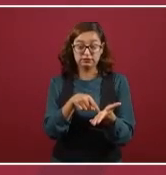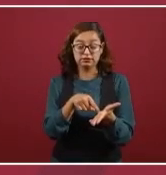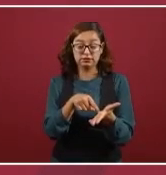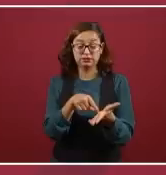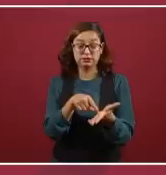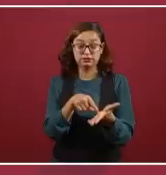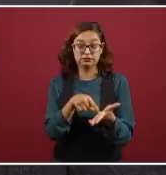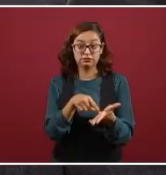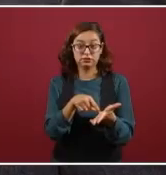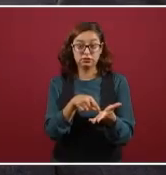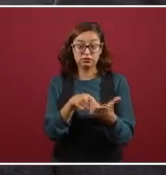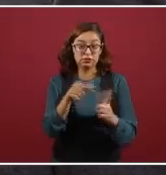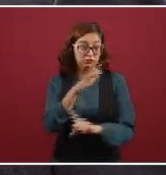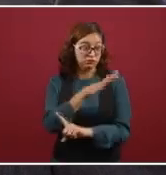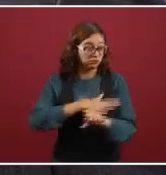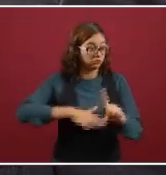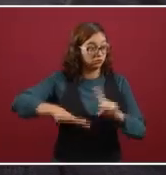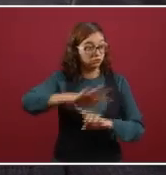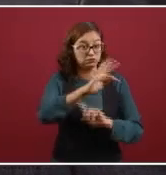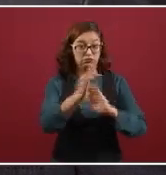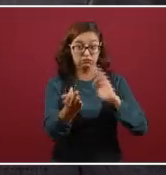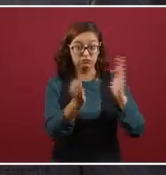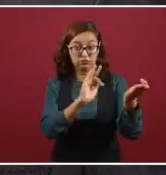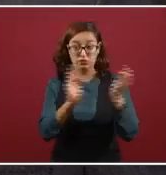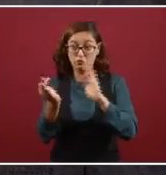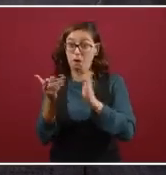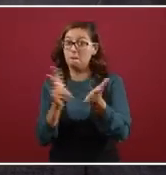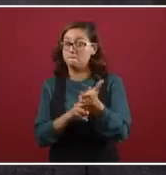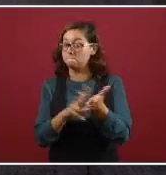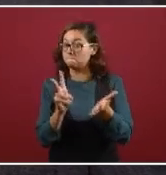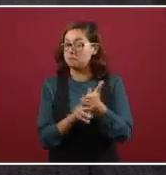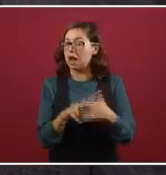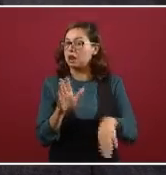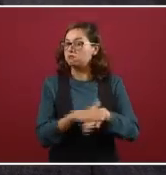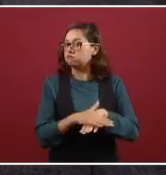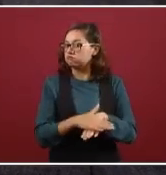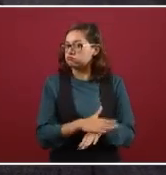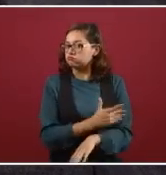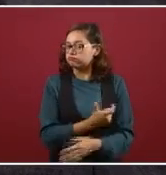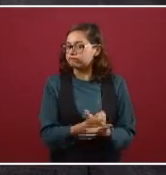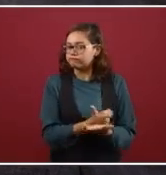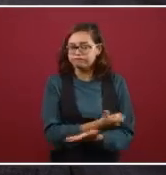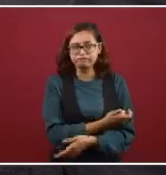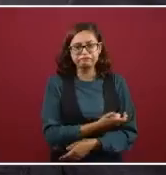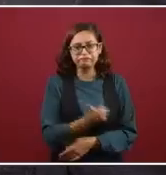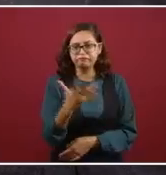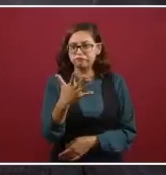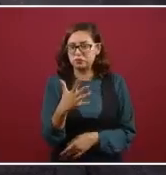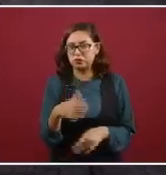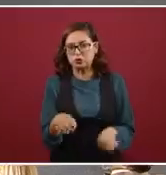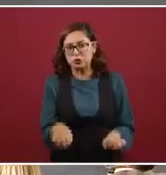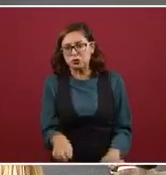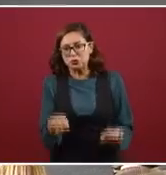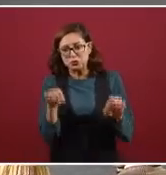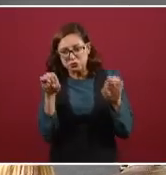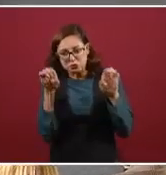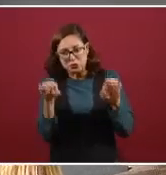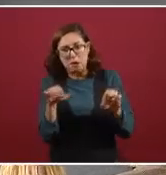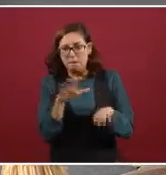considera que hay más valor por metro cuadrado. Es una de las zonas más exclusivas de